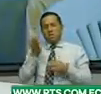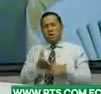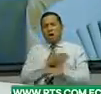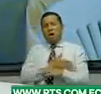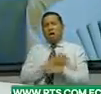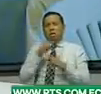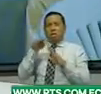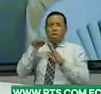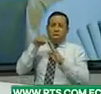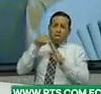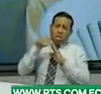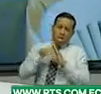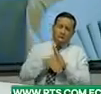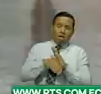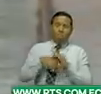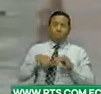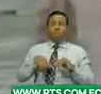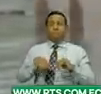en ese balneario.